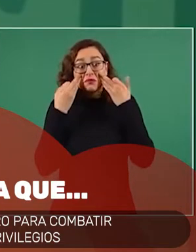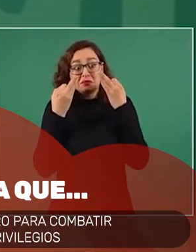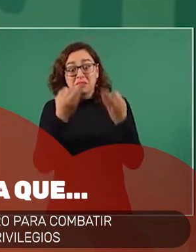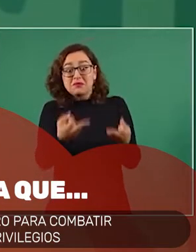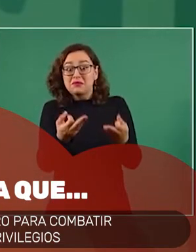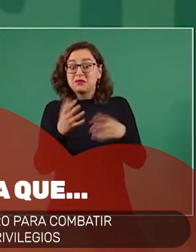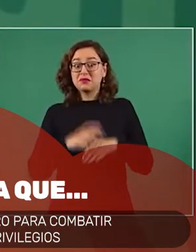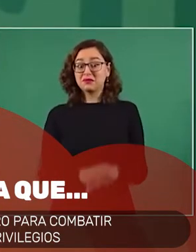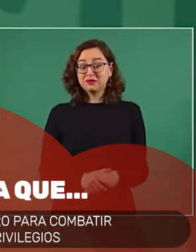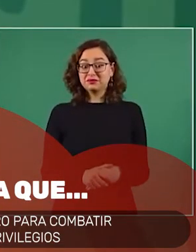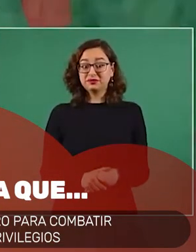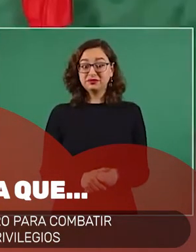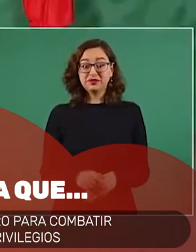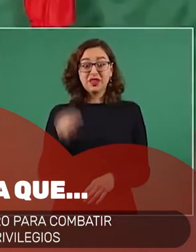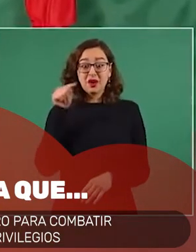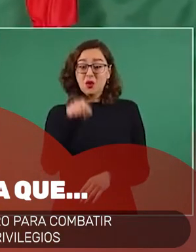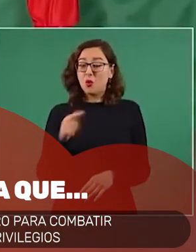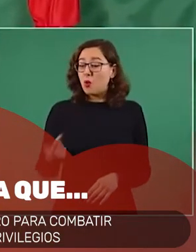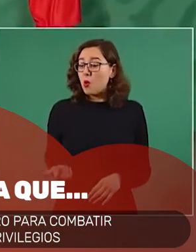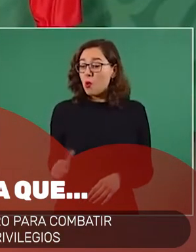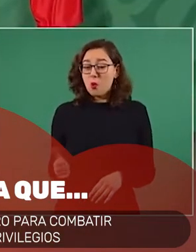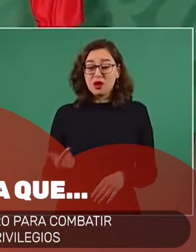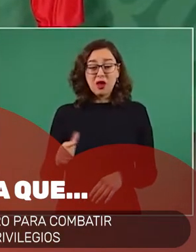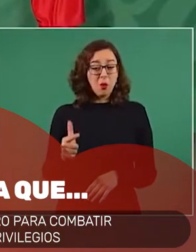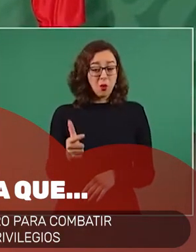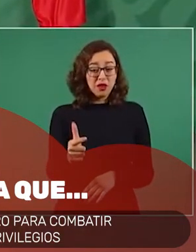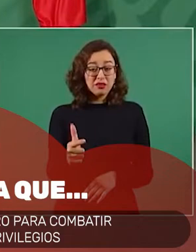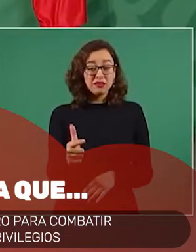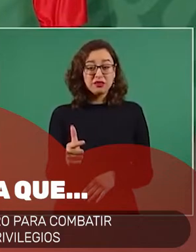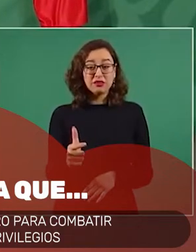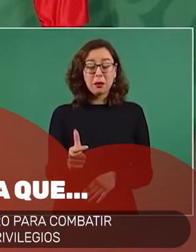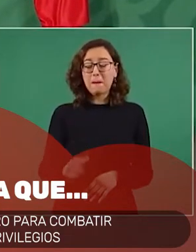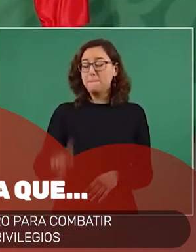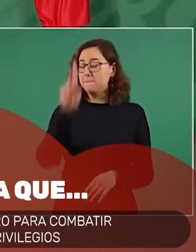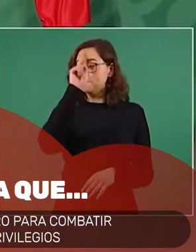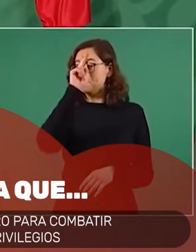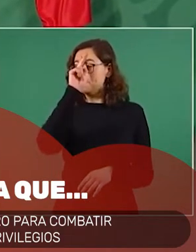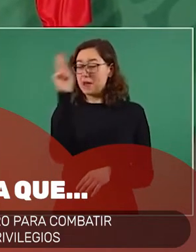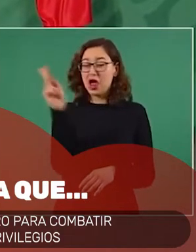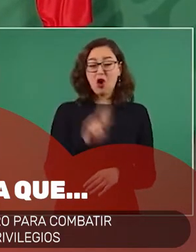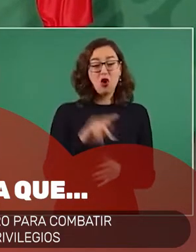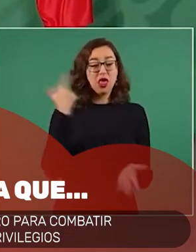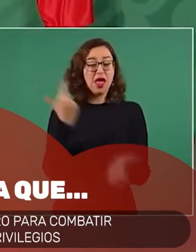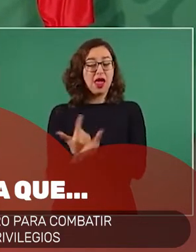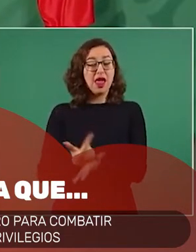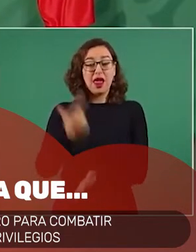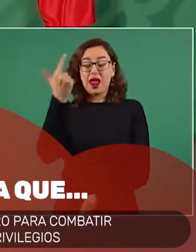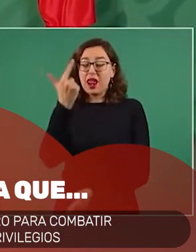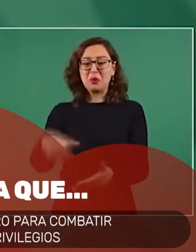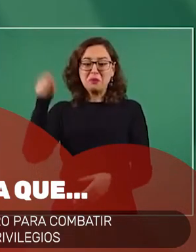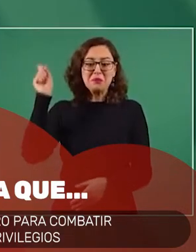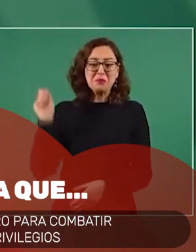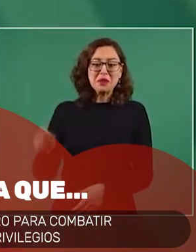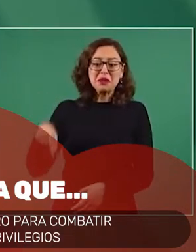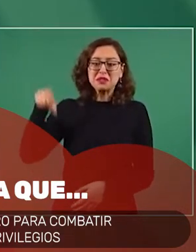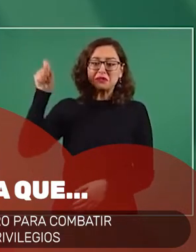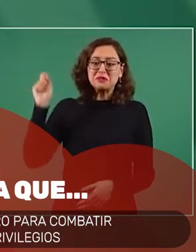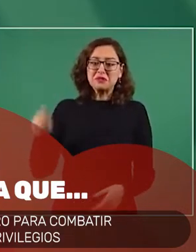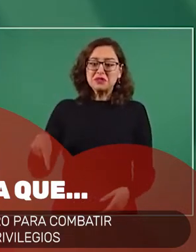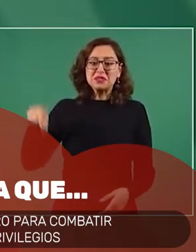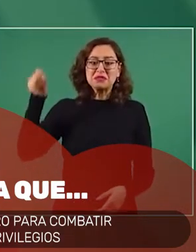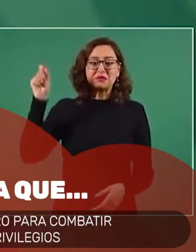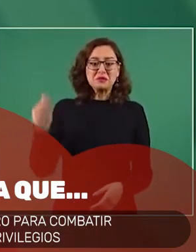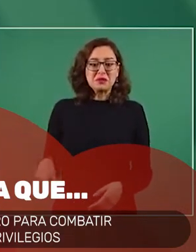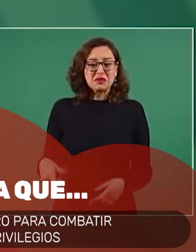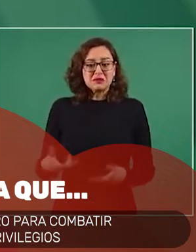para eliminar el fuero de cualquier servidor público, no solo del presidente, como una estrategia para combatir la corrupción y que se acaben los privilegios. Durante la conferencia de